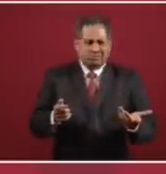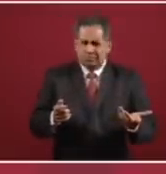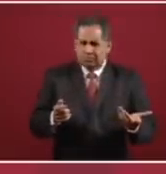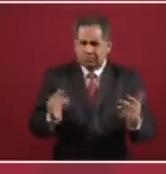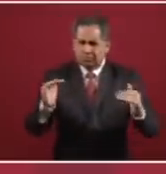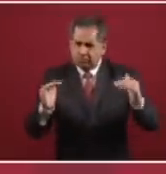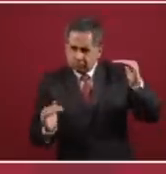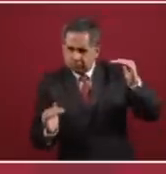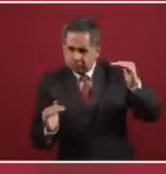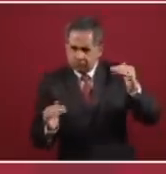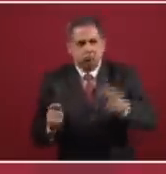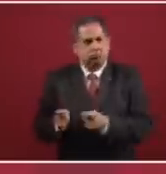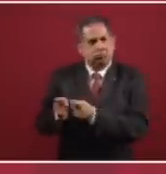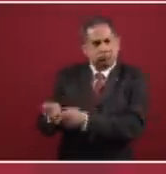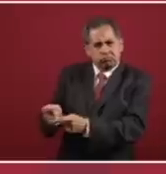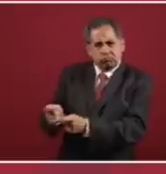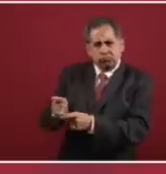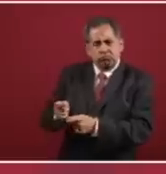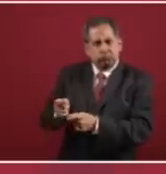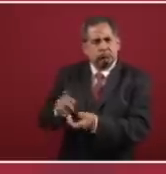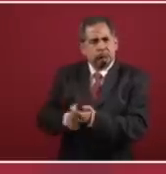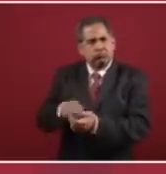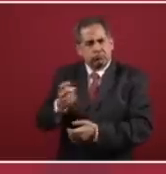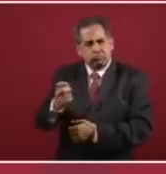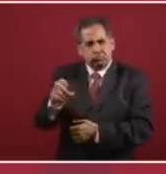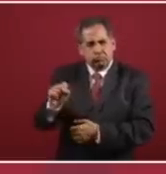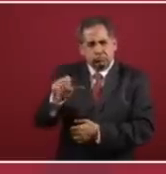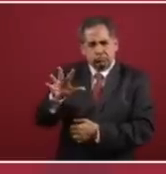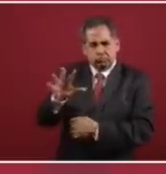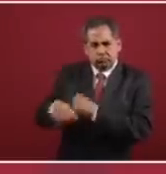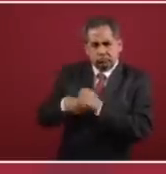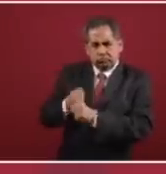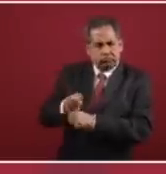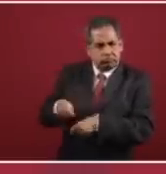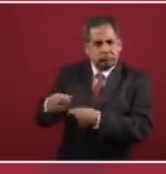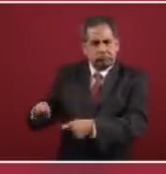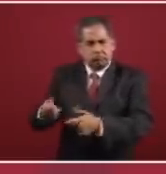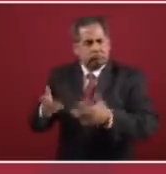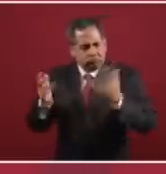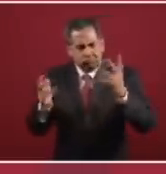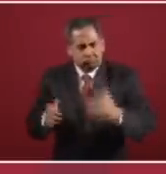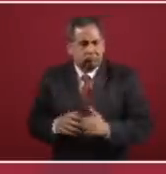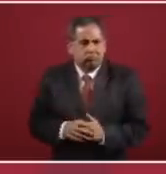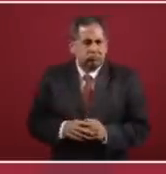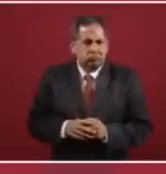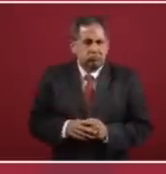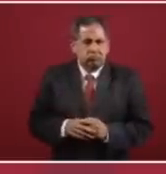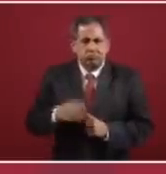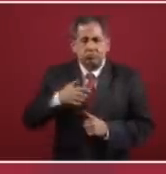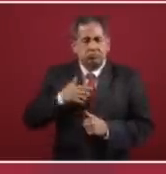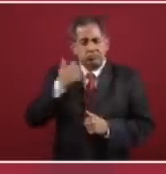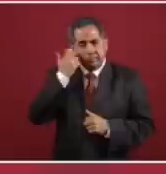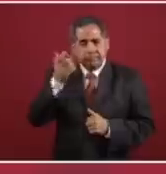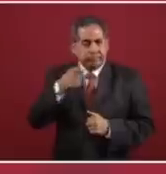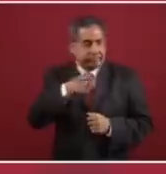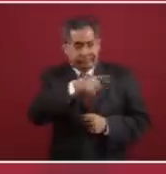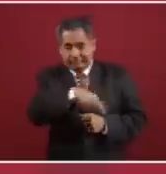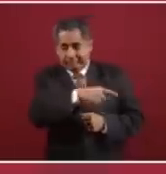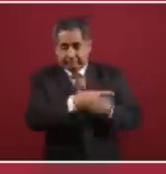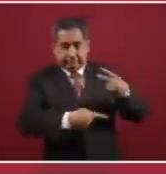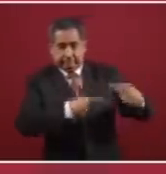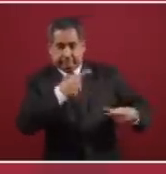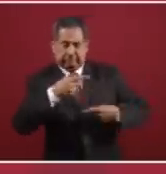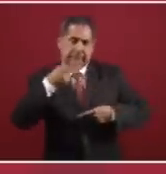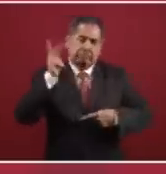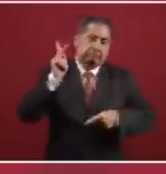Por eso es a los 65 años. Yo quisiera que esos que cuestionan